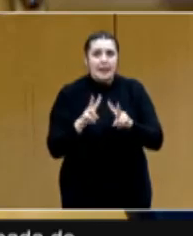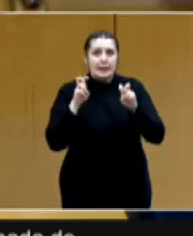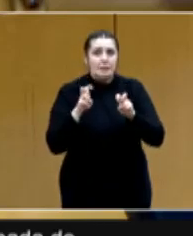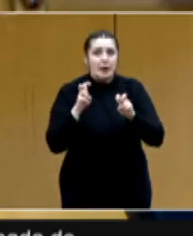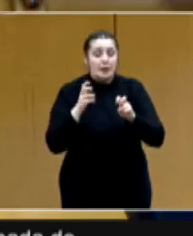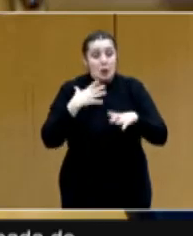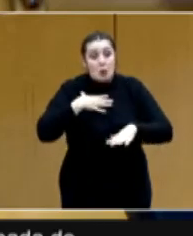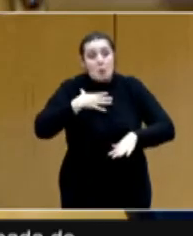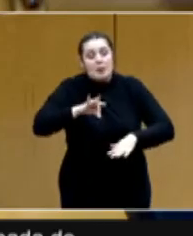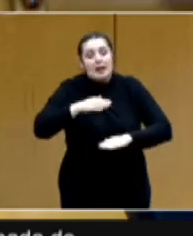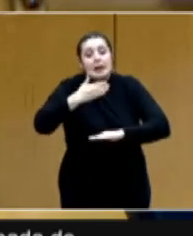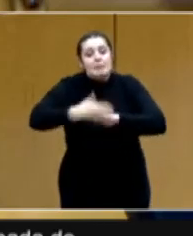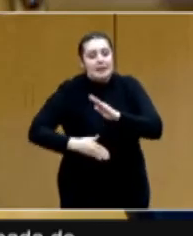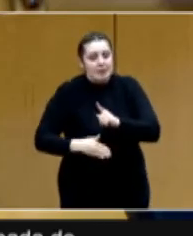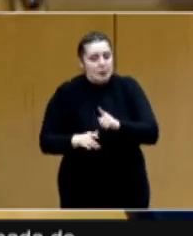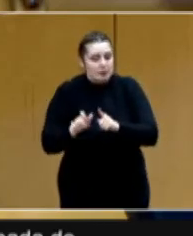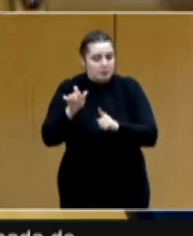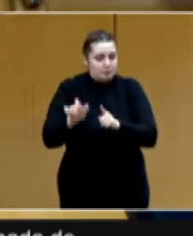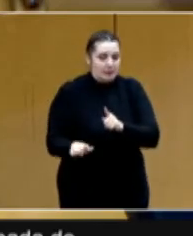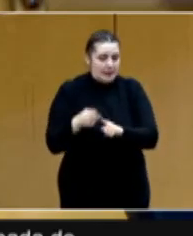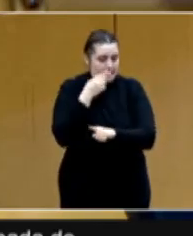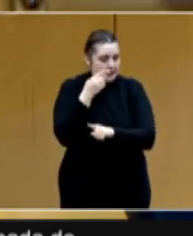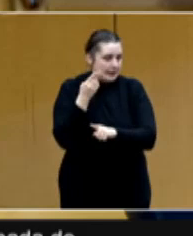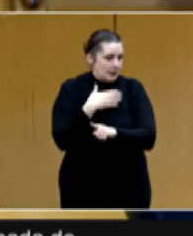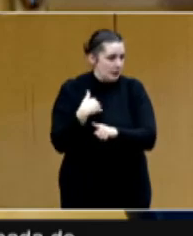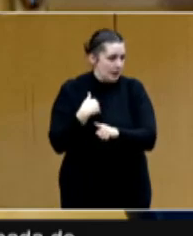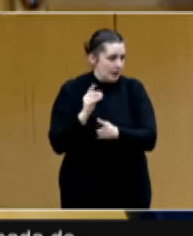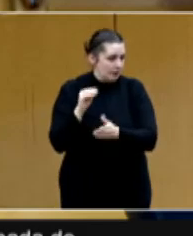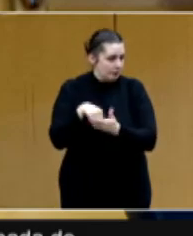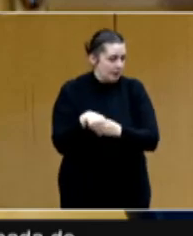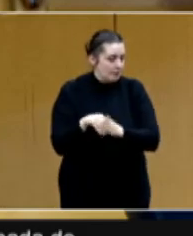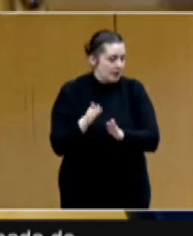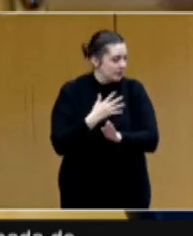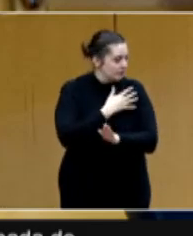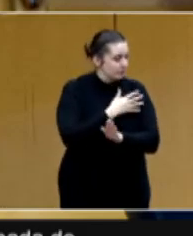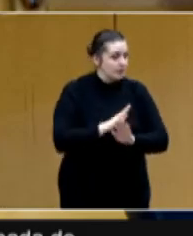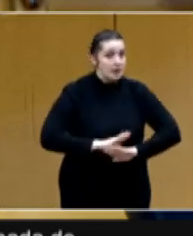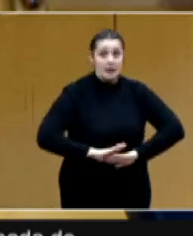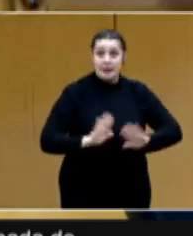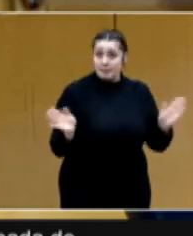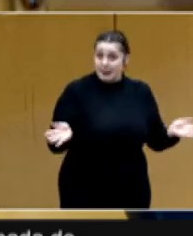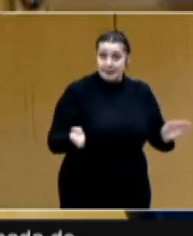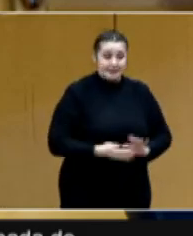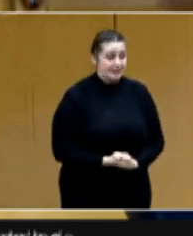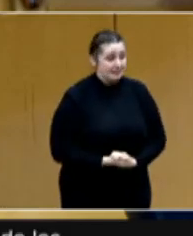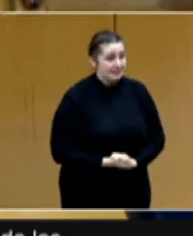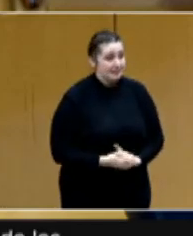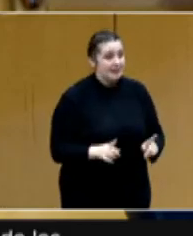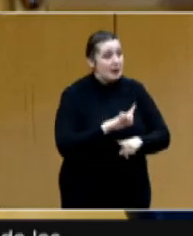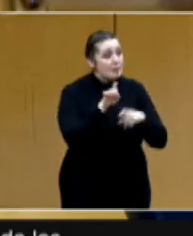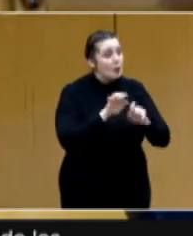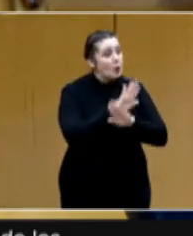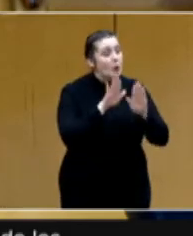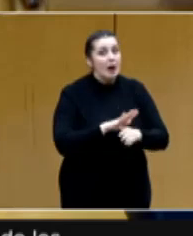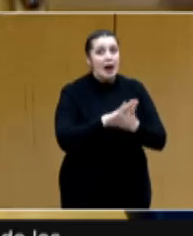limitaciones que el propio interesado haya podido articular y nada más la última pregunta hace referencia a la salvaguardia